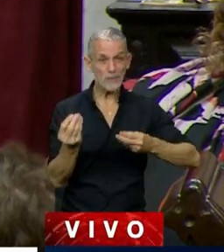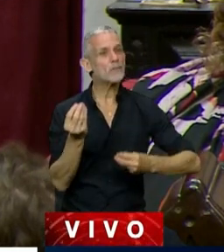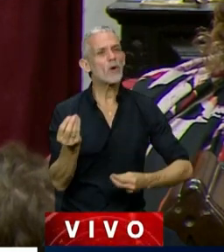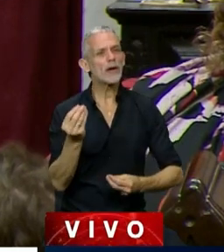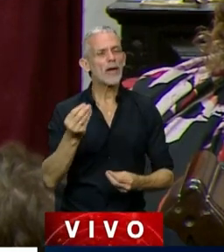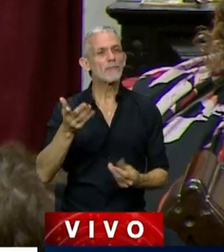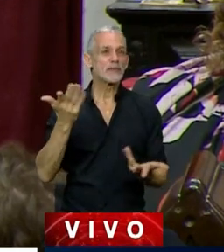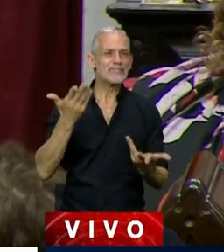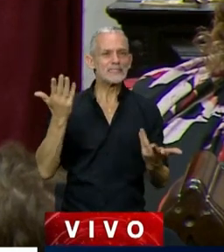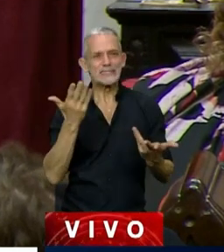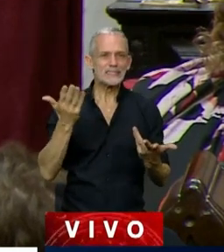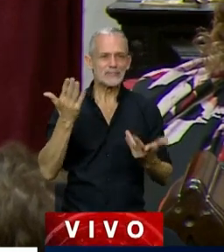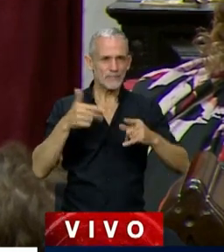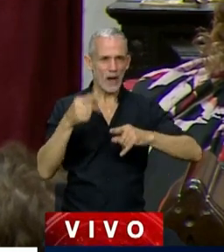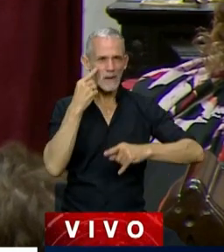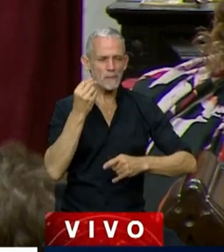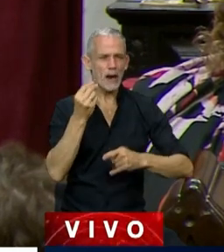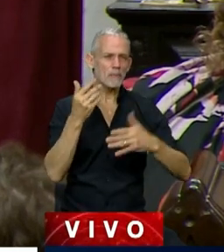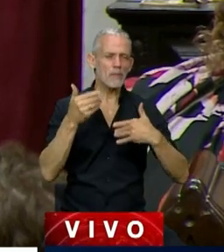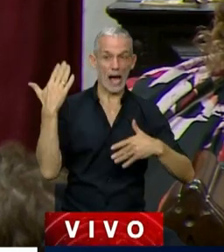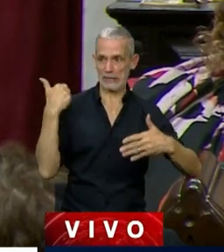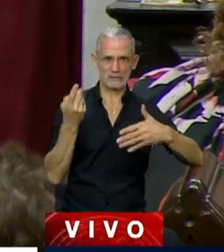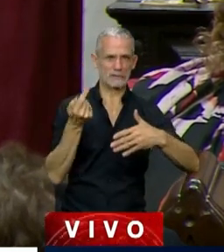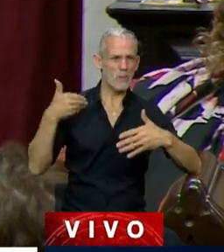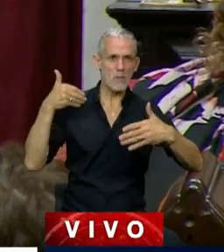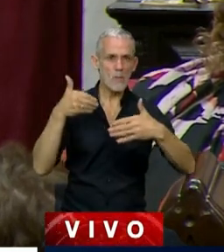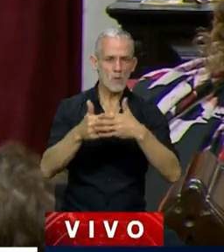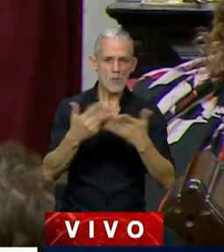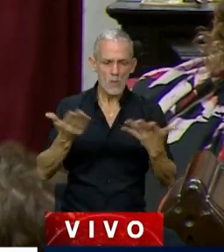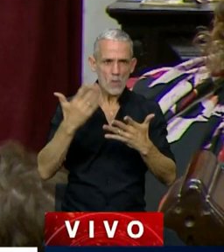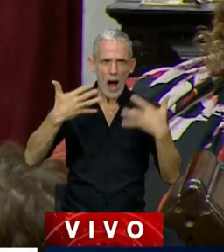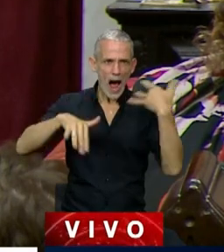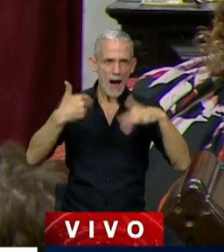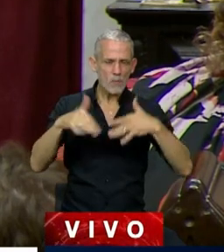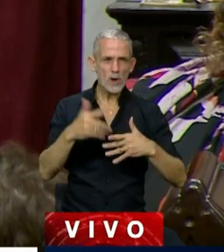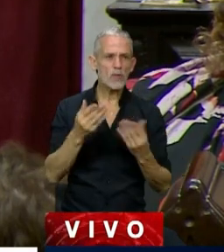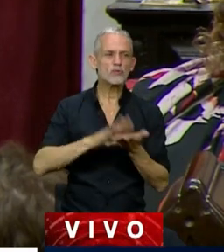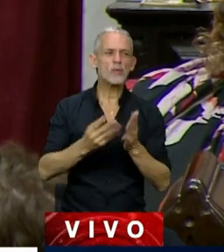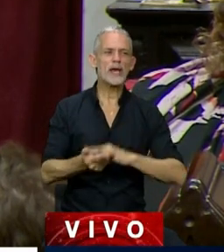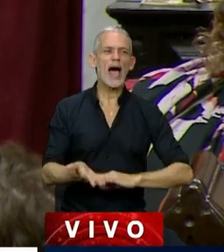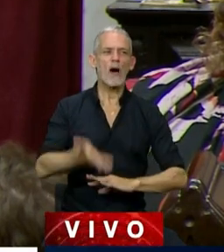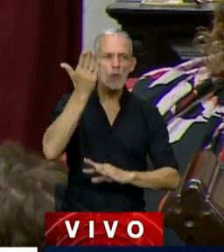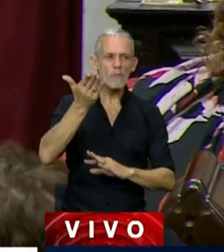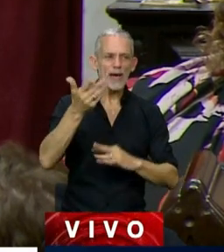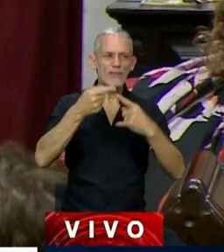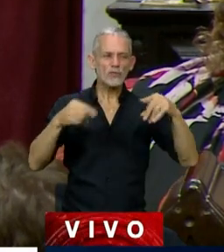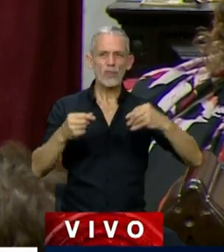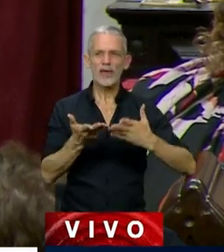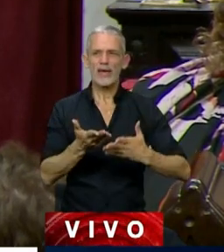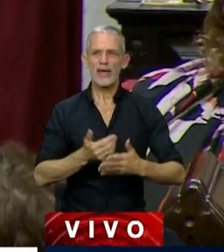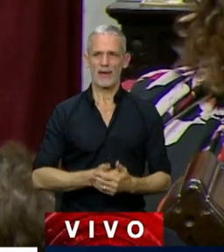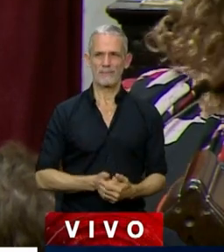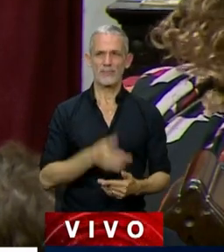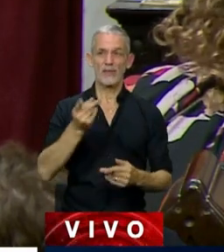que este intento que se llevó a cabo en las últimas horas de un aumento en